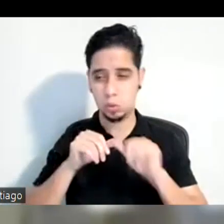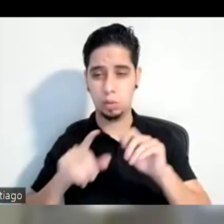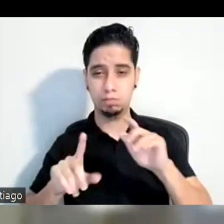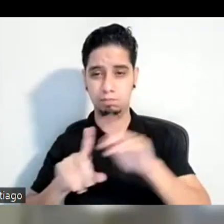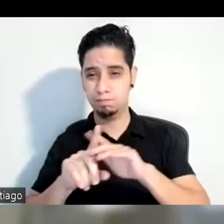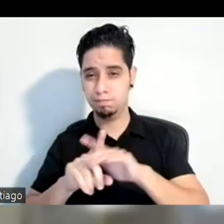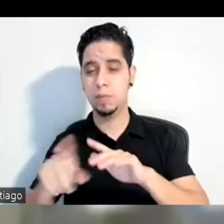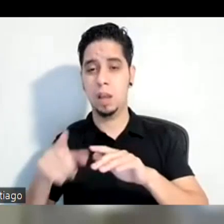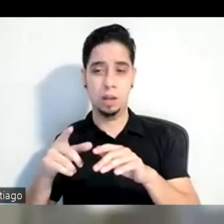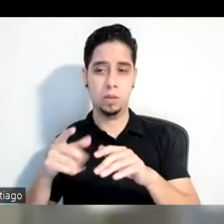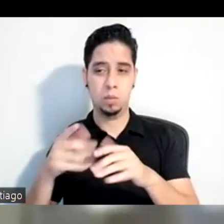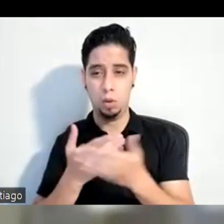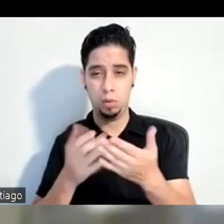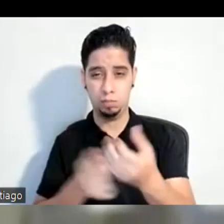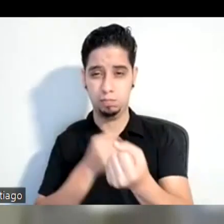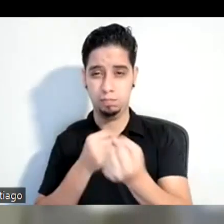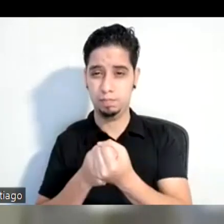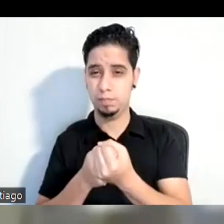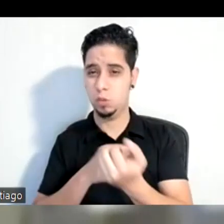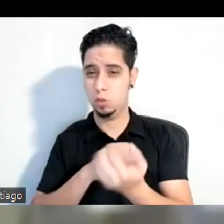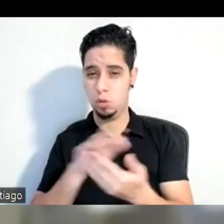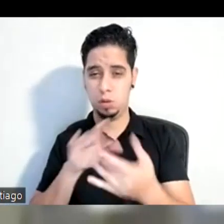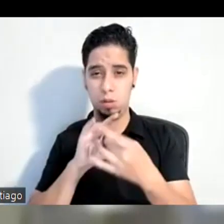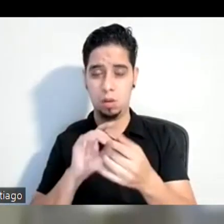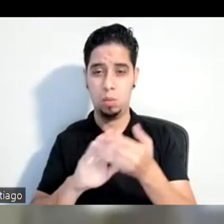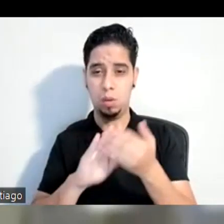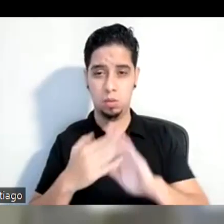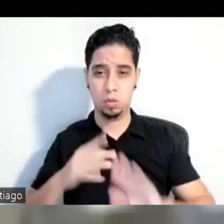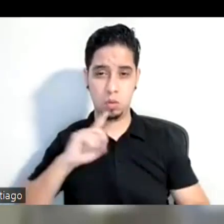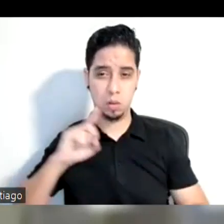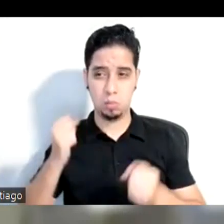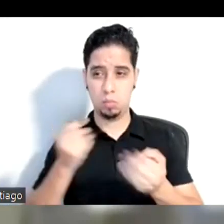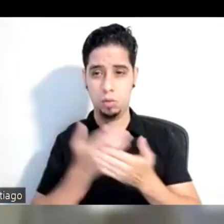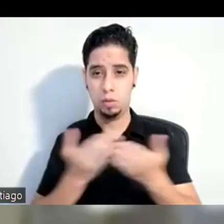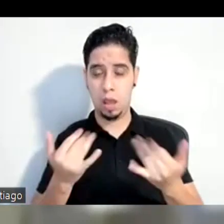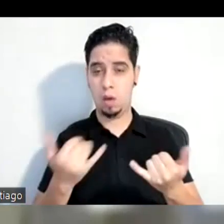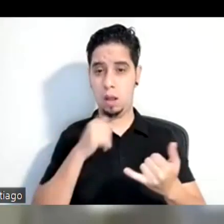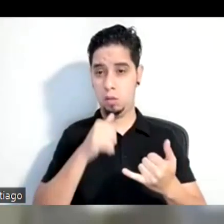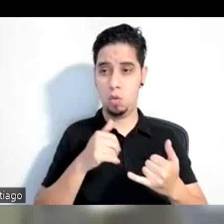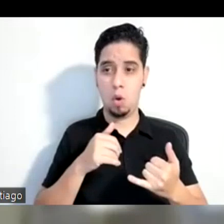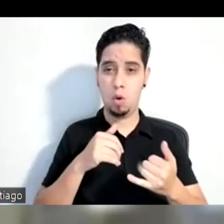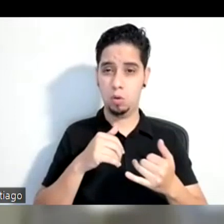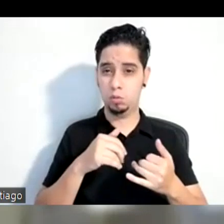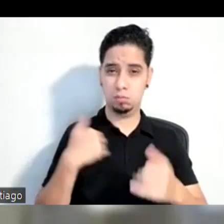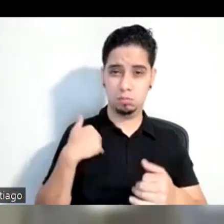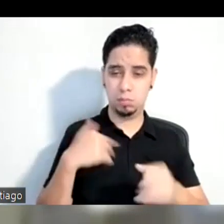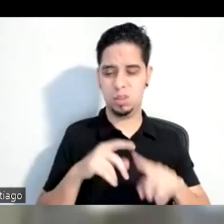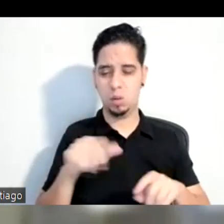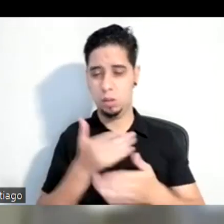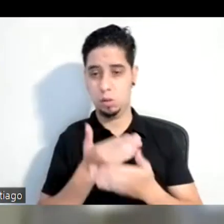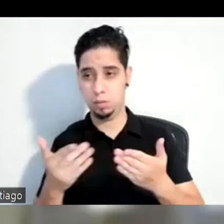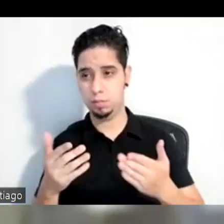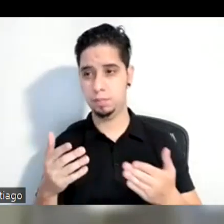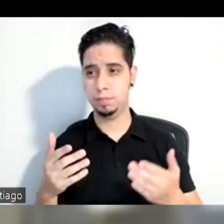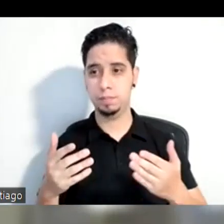apoyo a toda la comunidad sorda en diferentes aspectos, ya no tanto lo demostrar, pero es otra